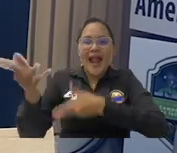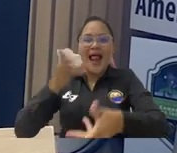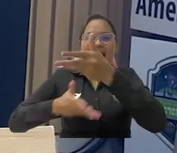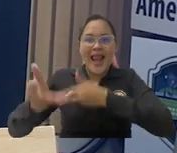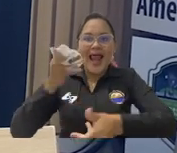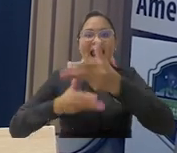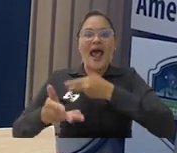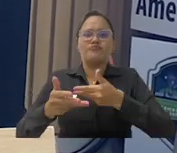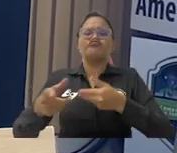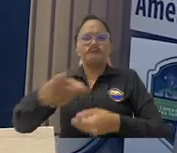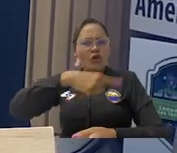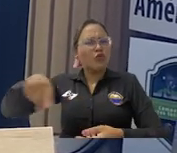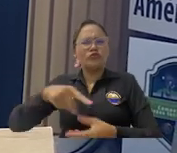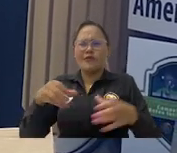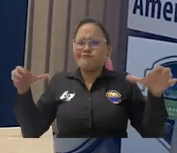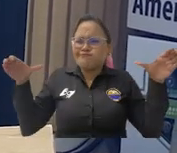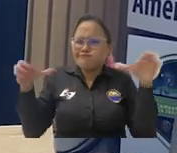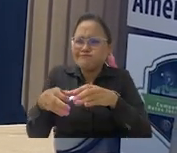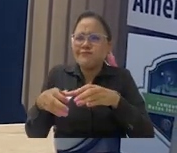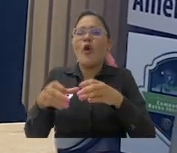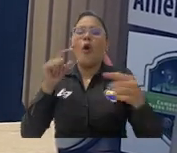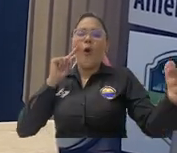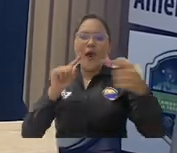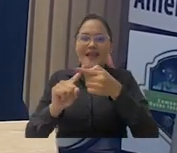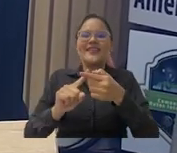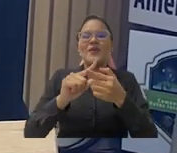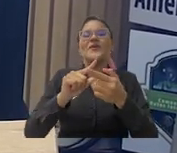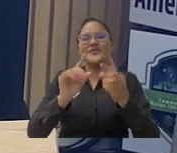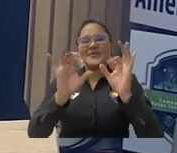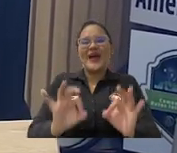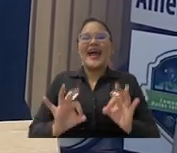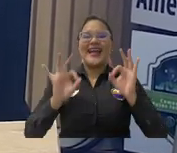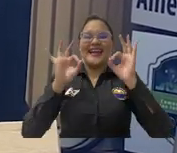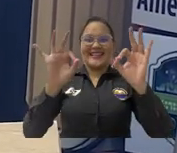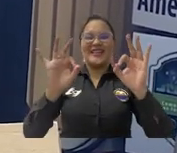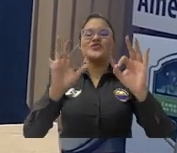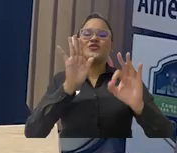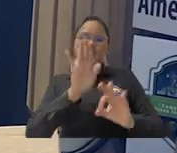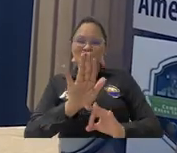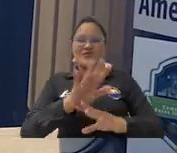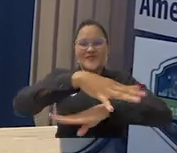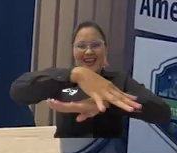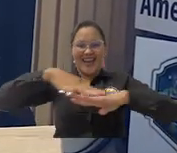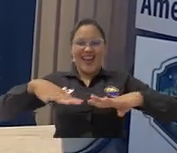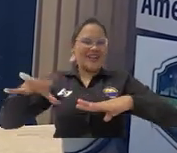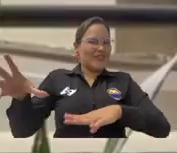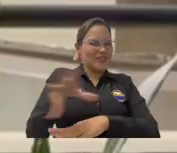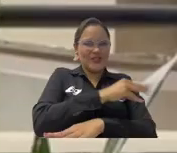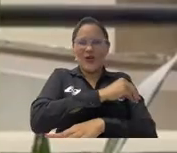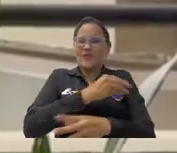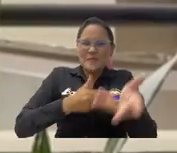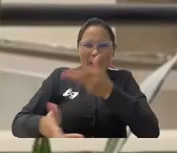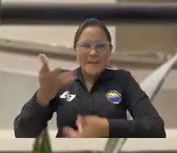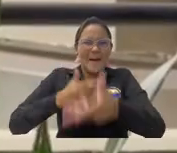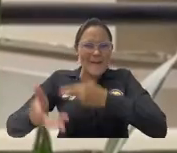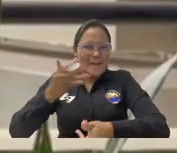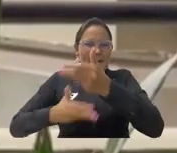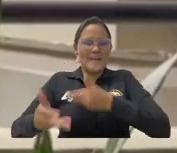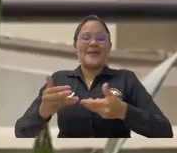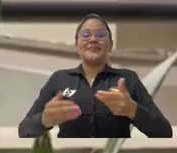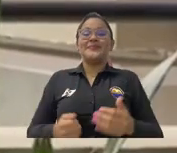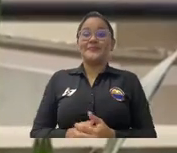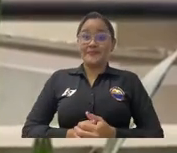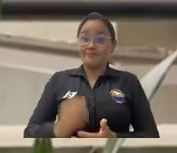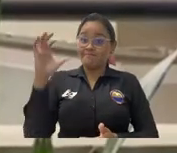de los países miembros de la región andina con quien vamos a trabajar en este proyecto de acreditación para las universidades de la red. Y sin lugar a dudas, creo